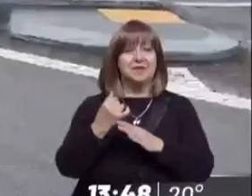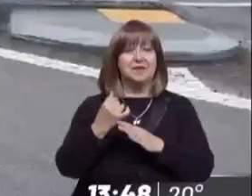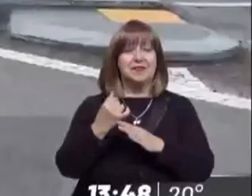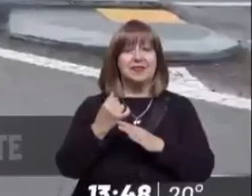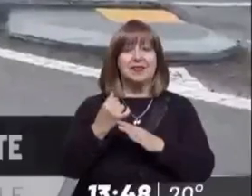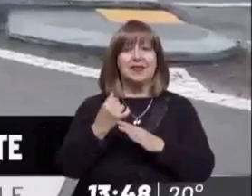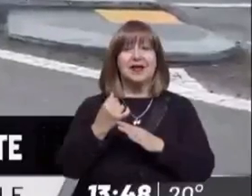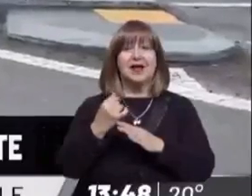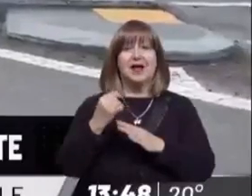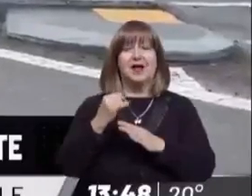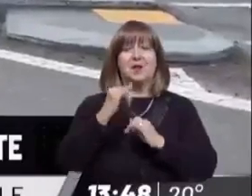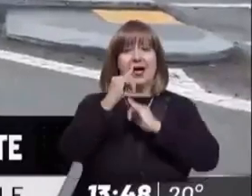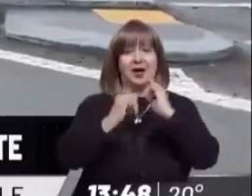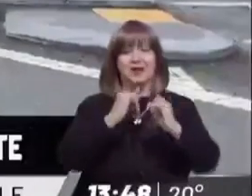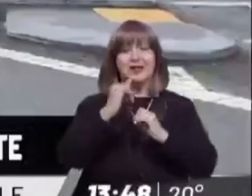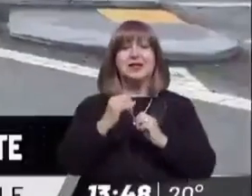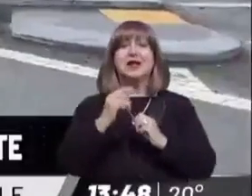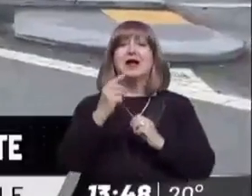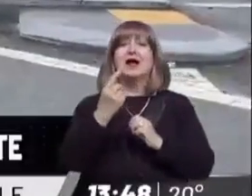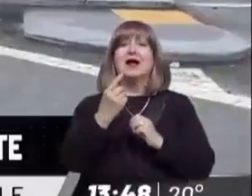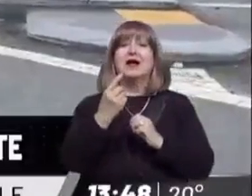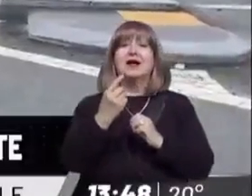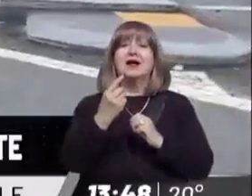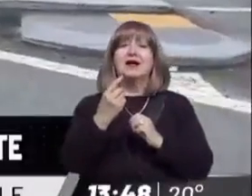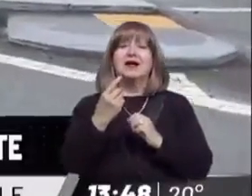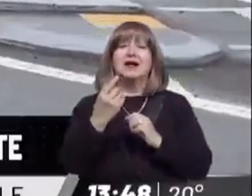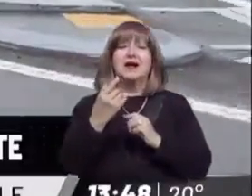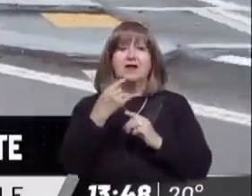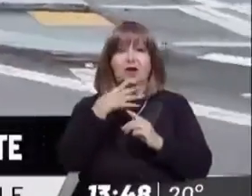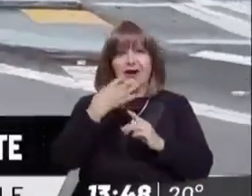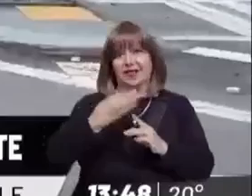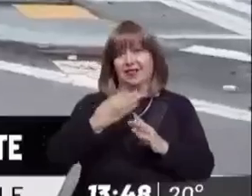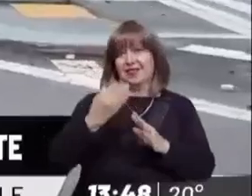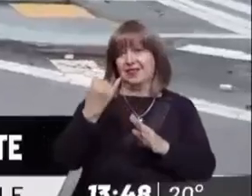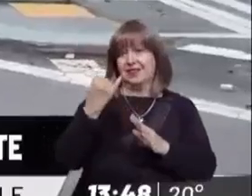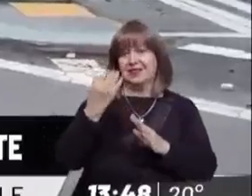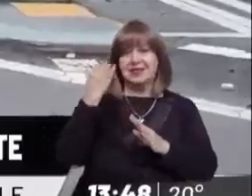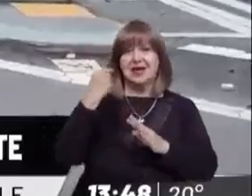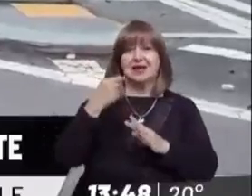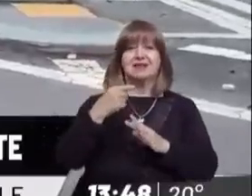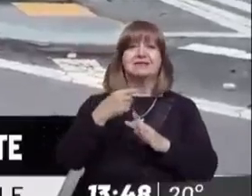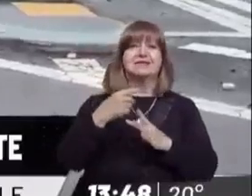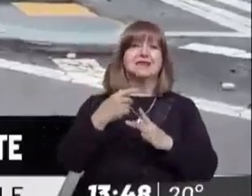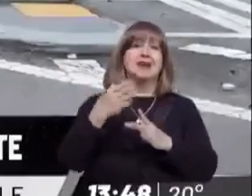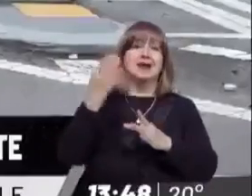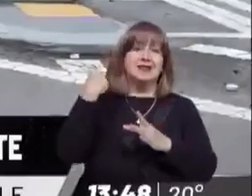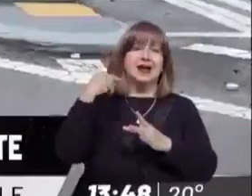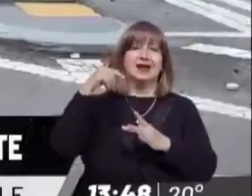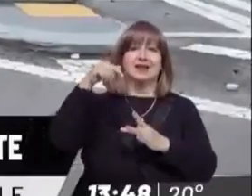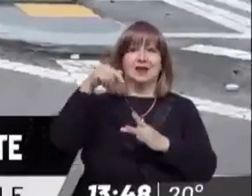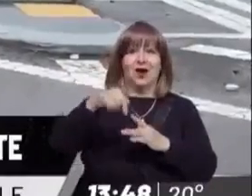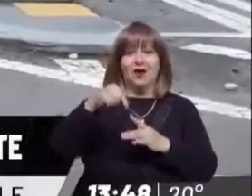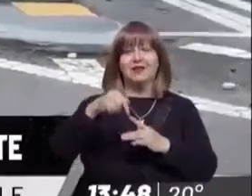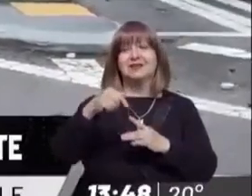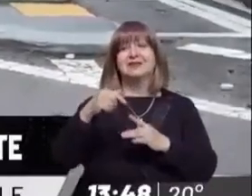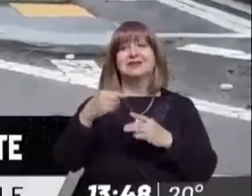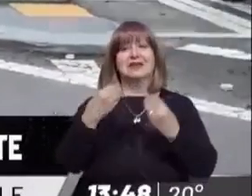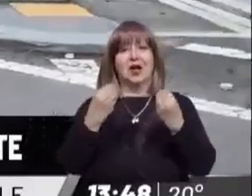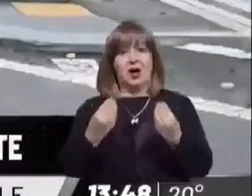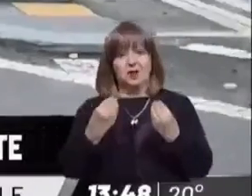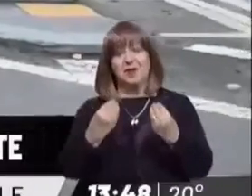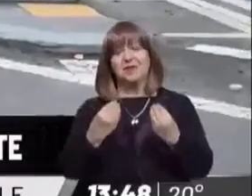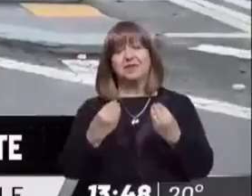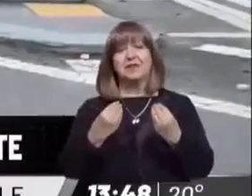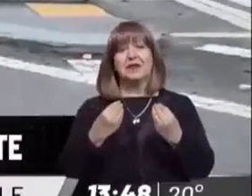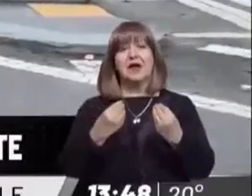eh Bueno eh en una situación así tormentosa pero no no con una tormenta de este estilo sino con